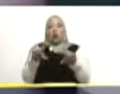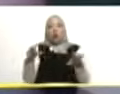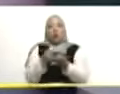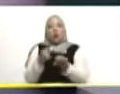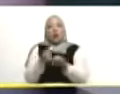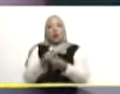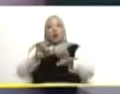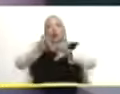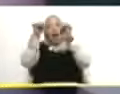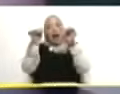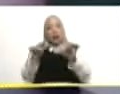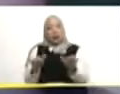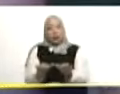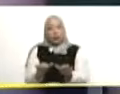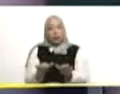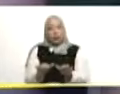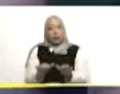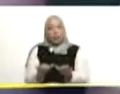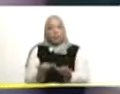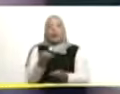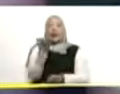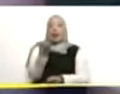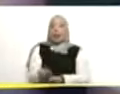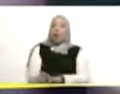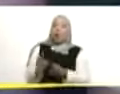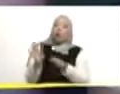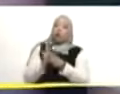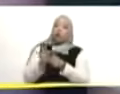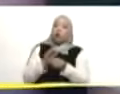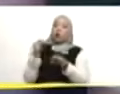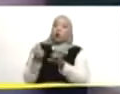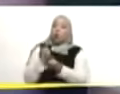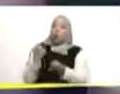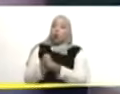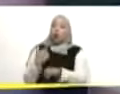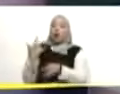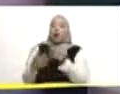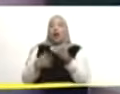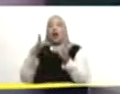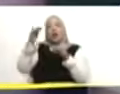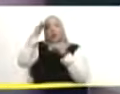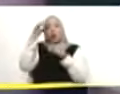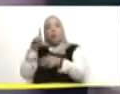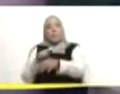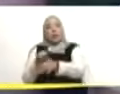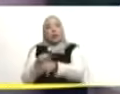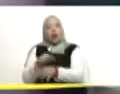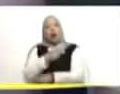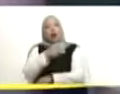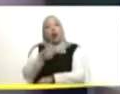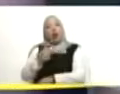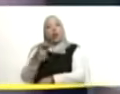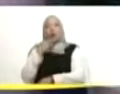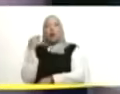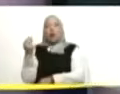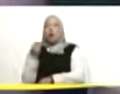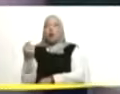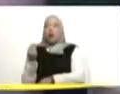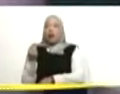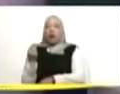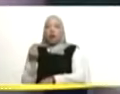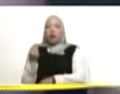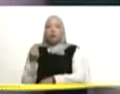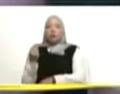arte, para la cultura, pero que además allí funcionarán las jornadas de atención médica para cada uno de los jóvenes, tendrán puntos también